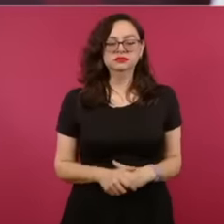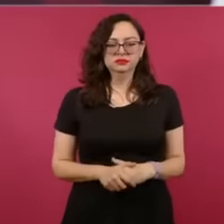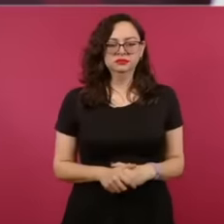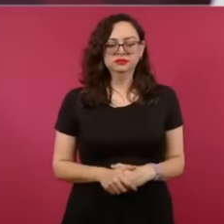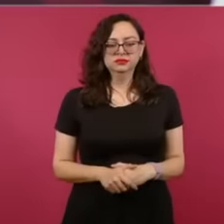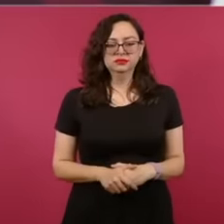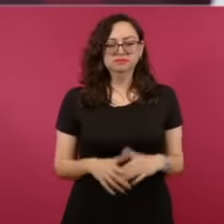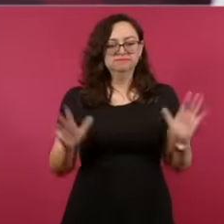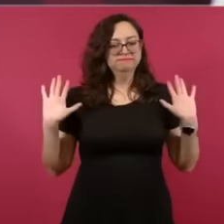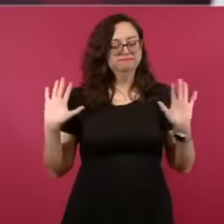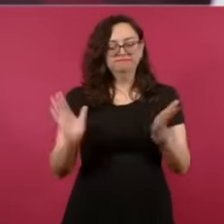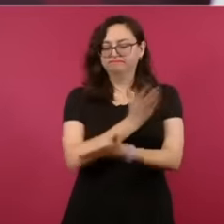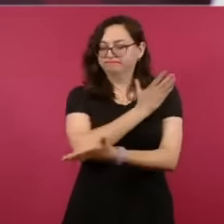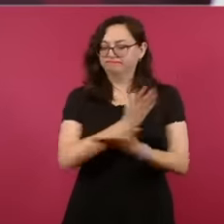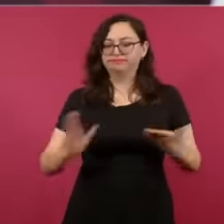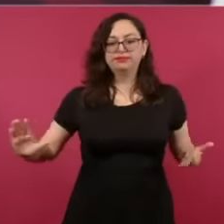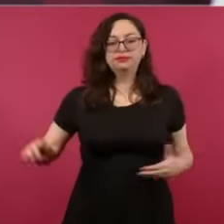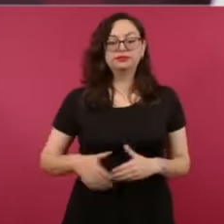Son cosas